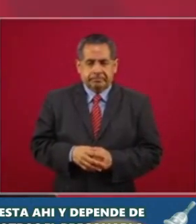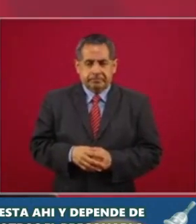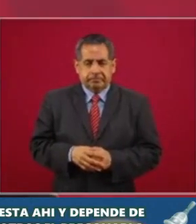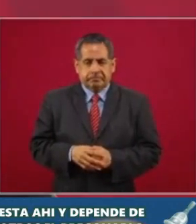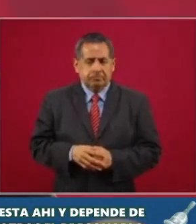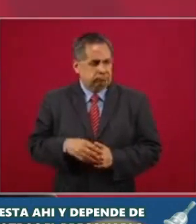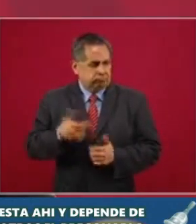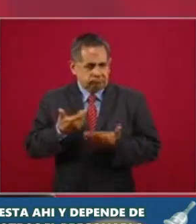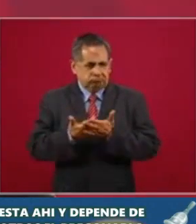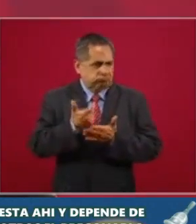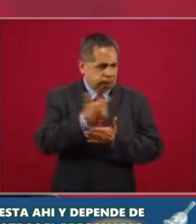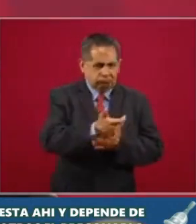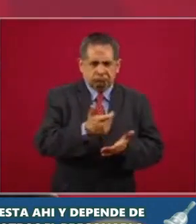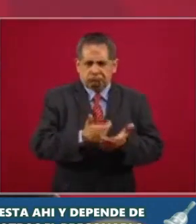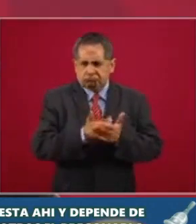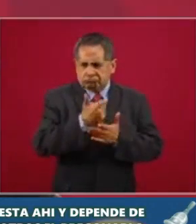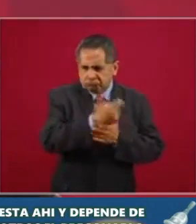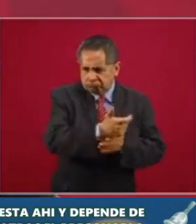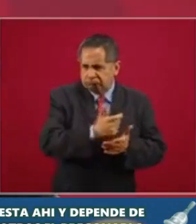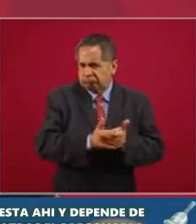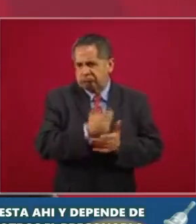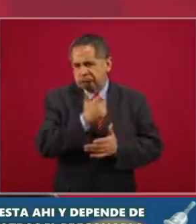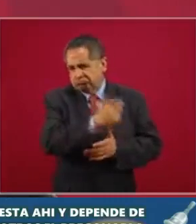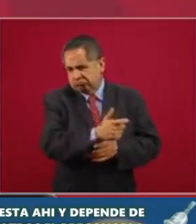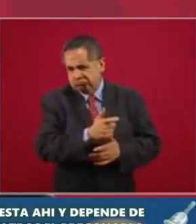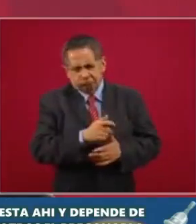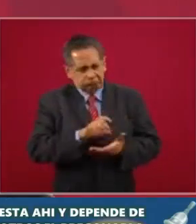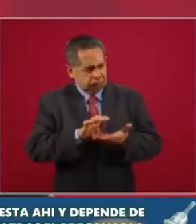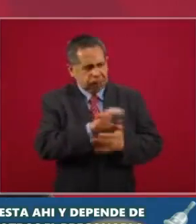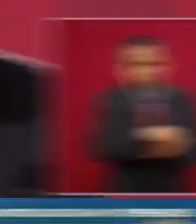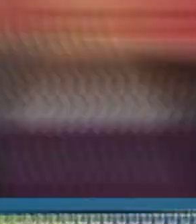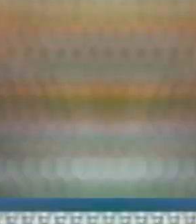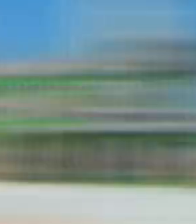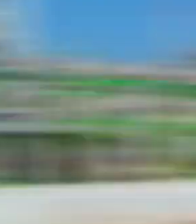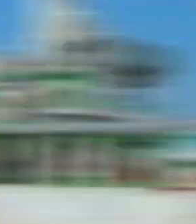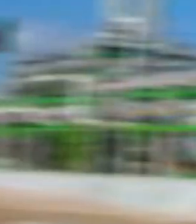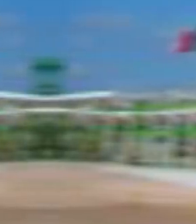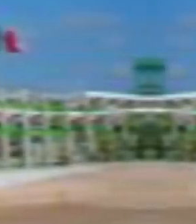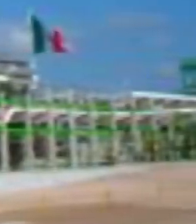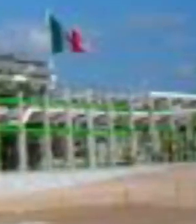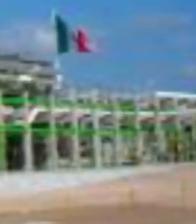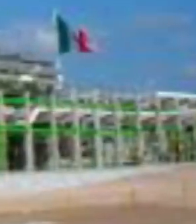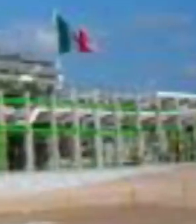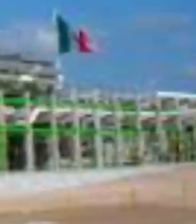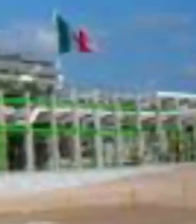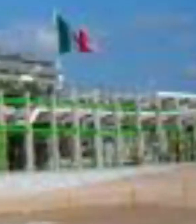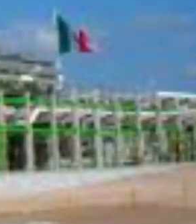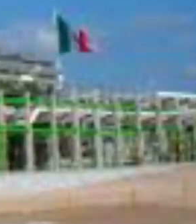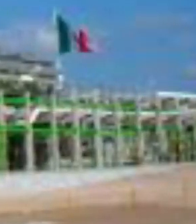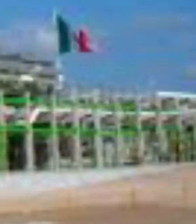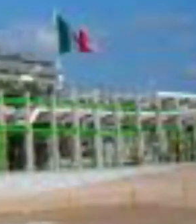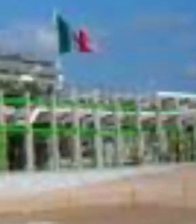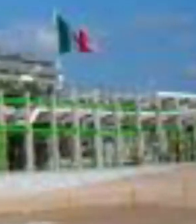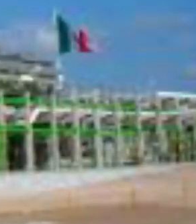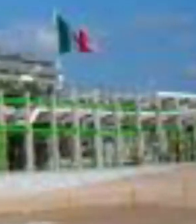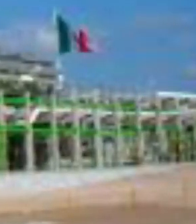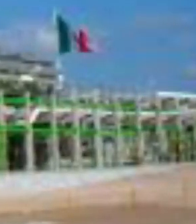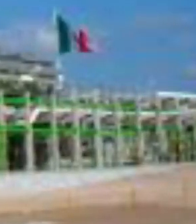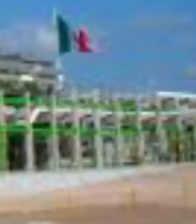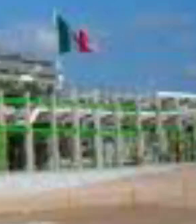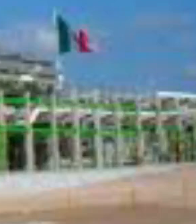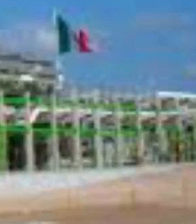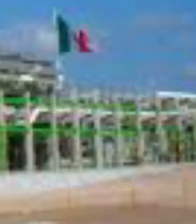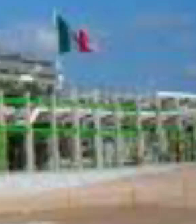se les pagó y se les pagó y se les pagó y no se incrementó la producción de gas y se